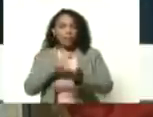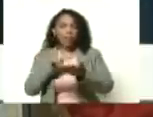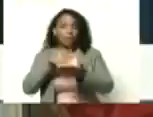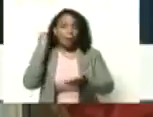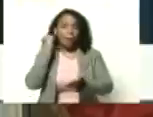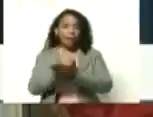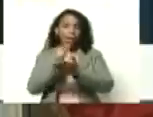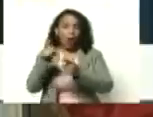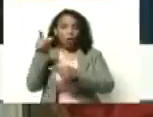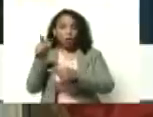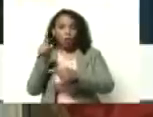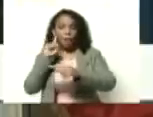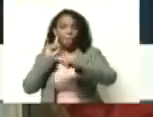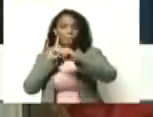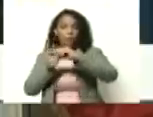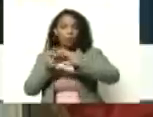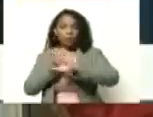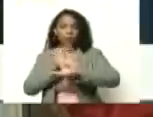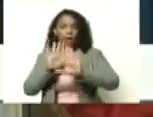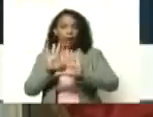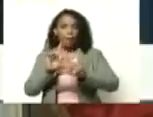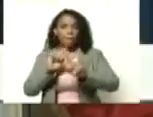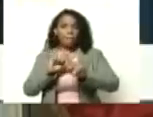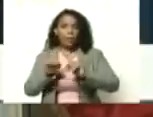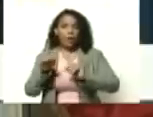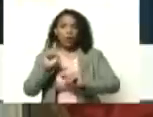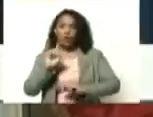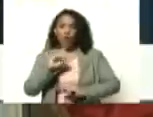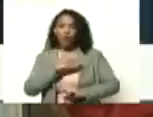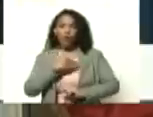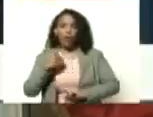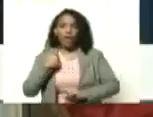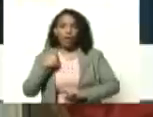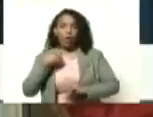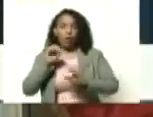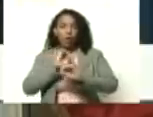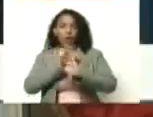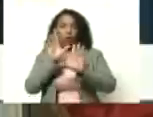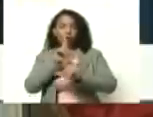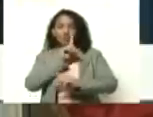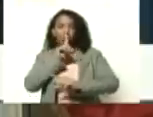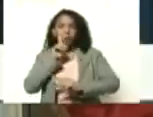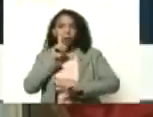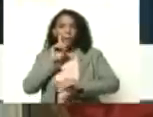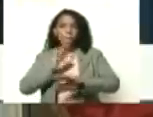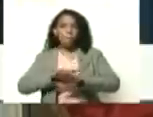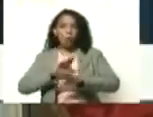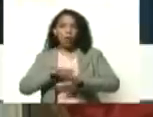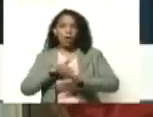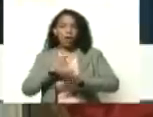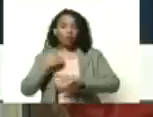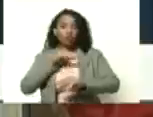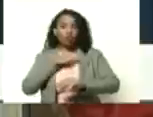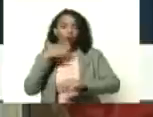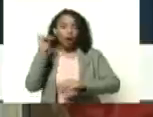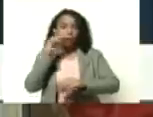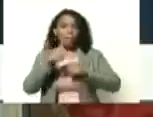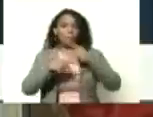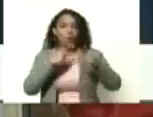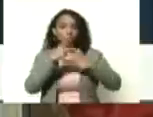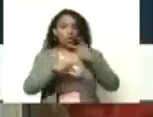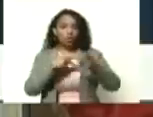ya ha identificado pero que no quiero revelar su nombre porque estamos en el proceso de su